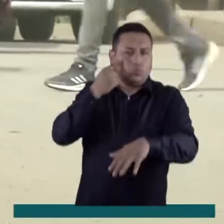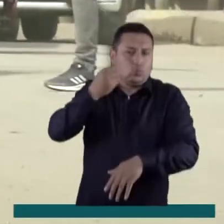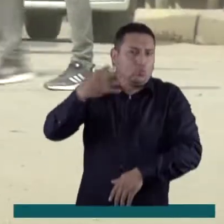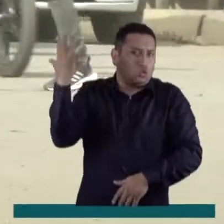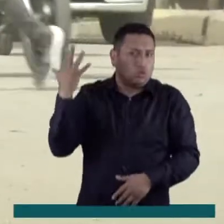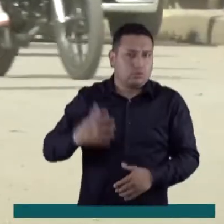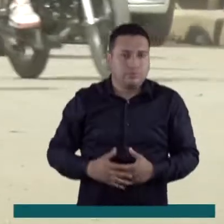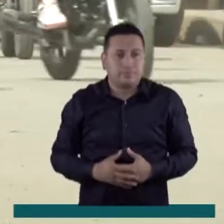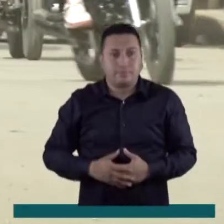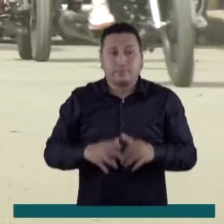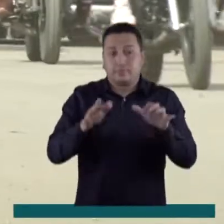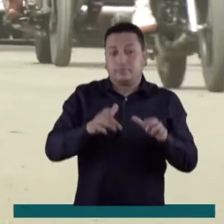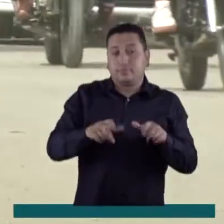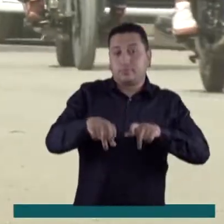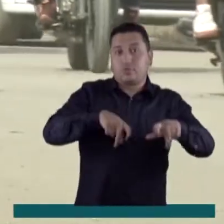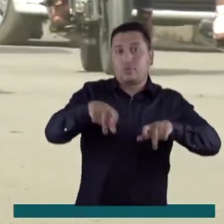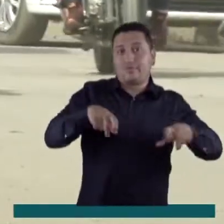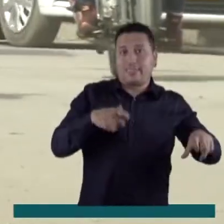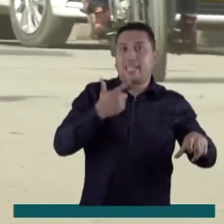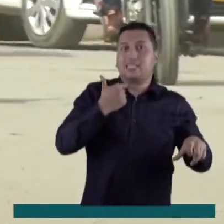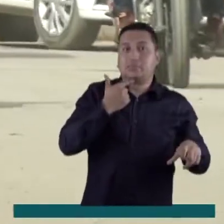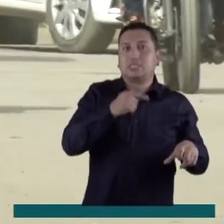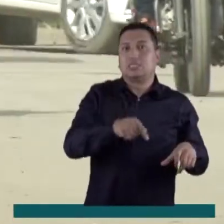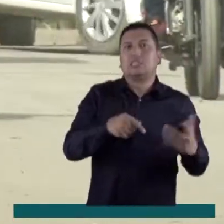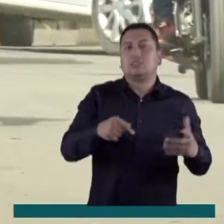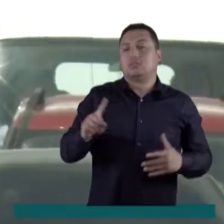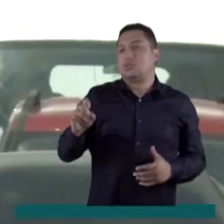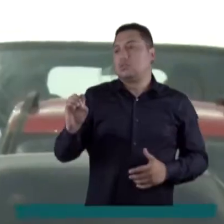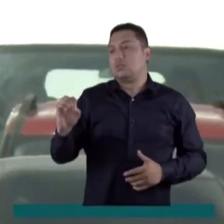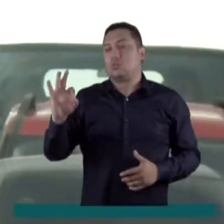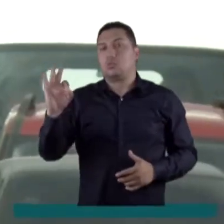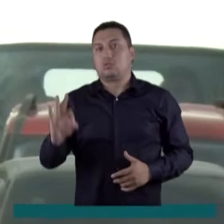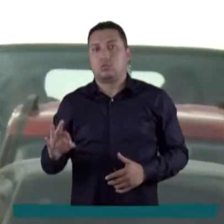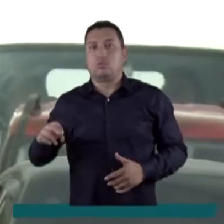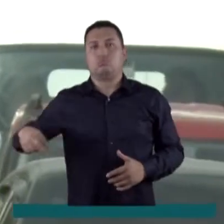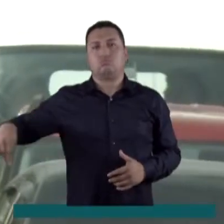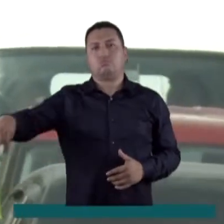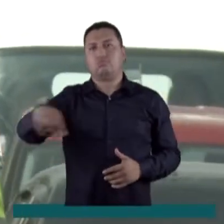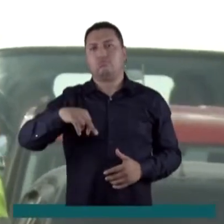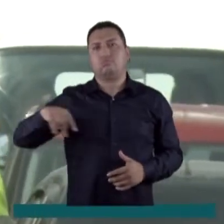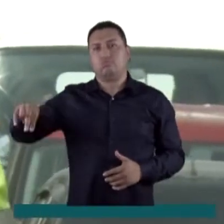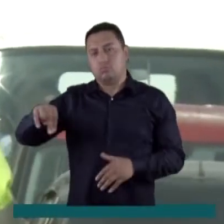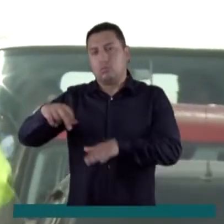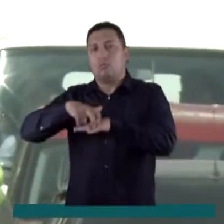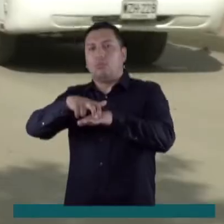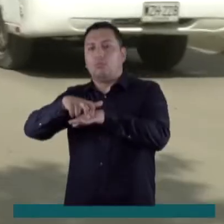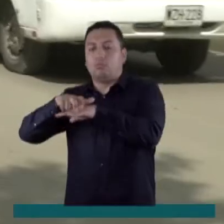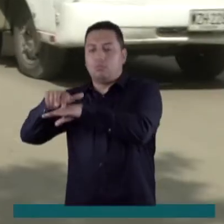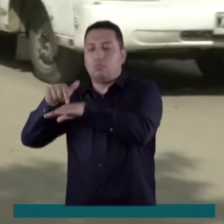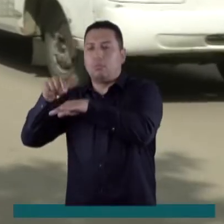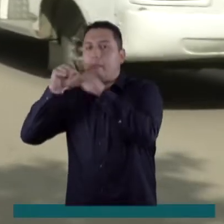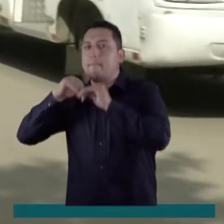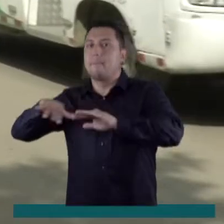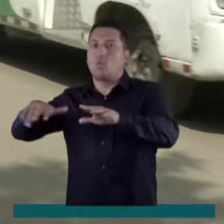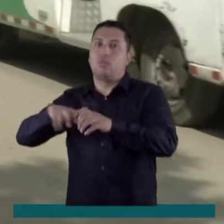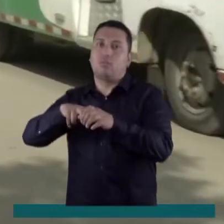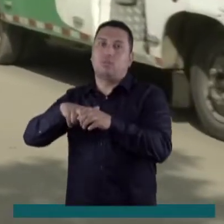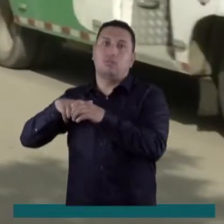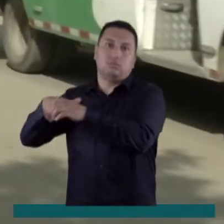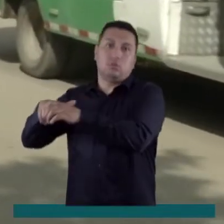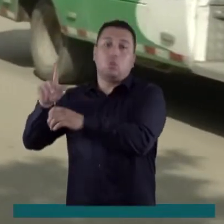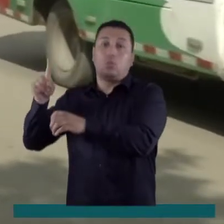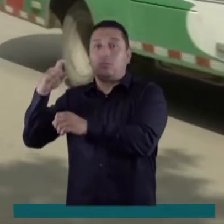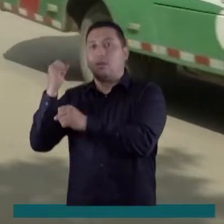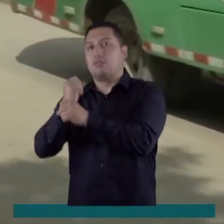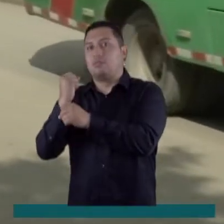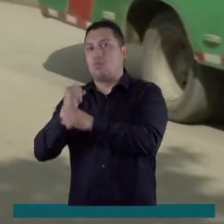la Secretaría de Movilidad de Zipaquirá, el 60% de los habitantes del municipio son peatones y usan transporte público, ya que la